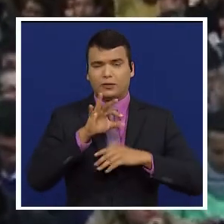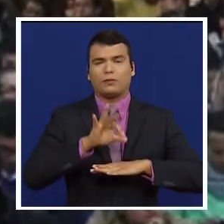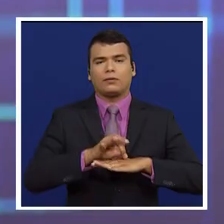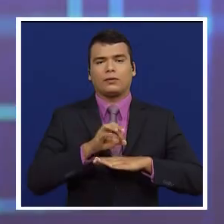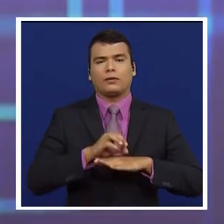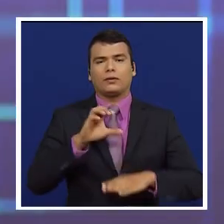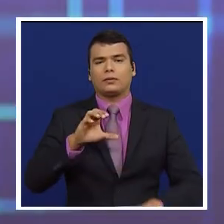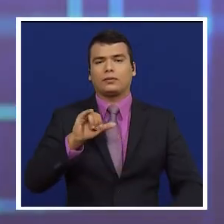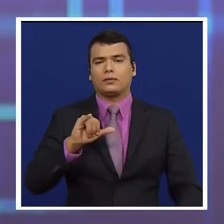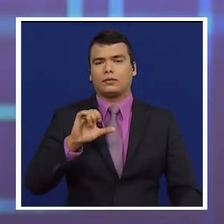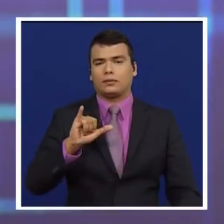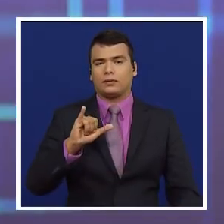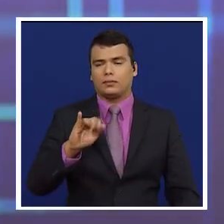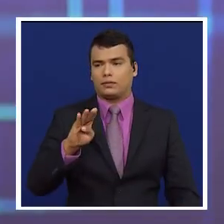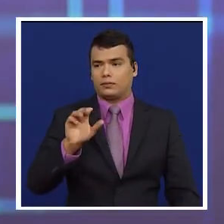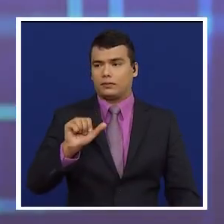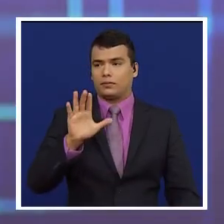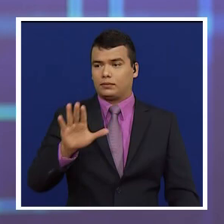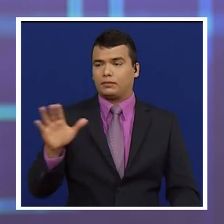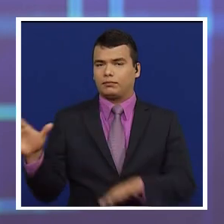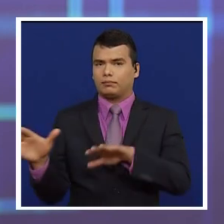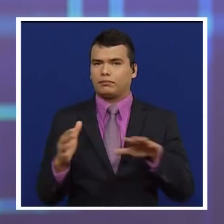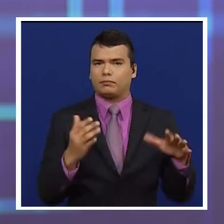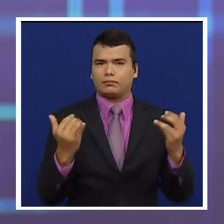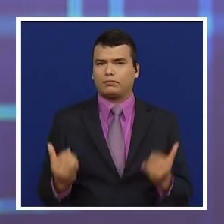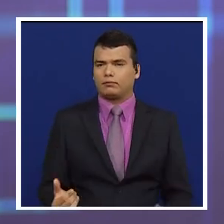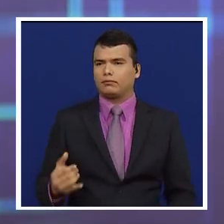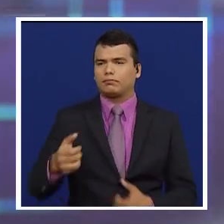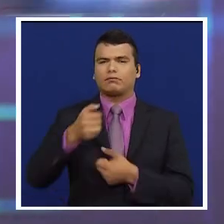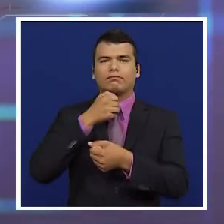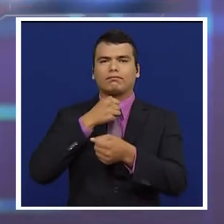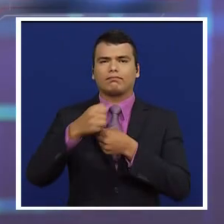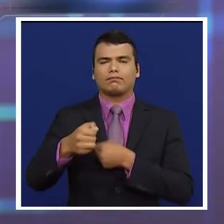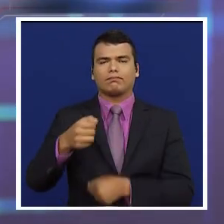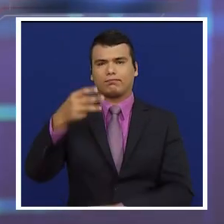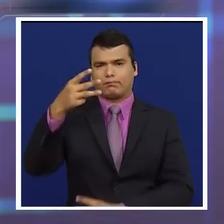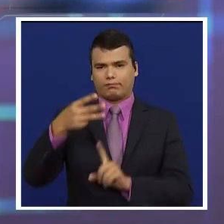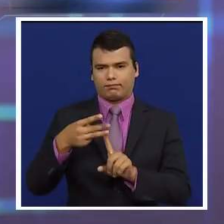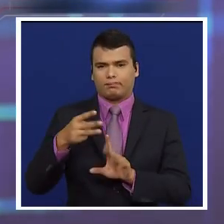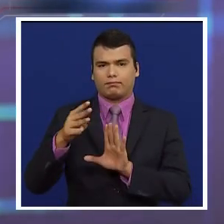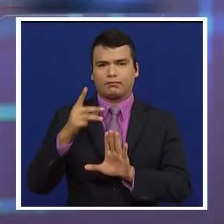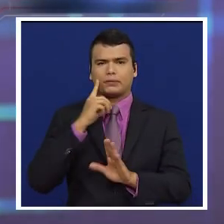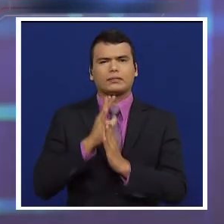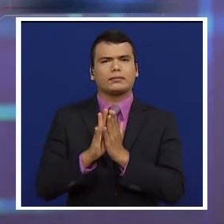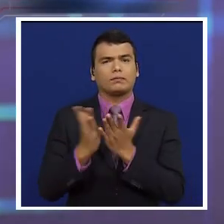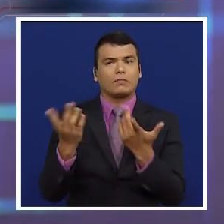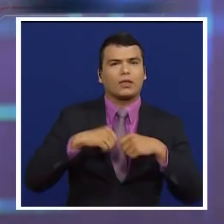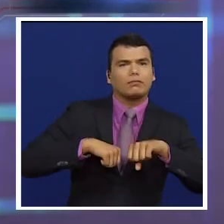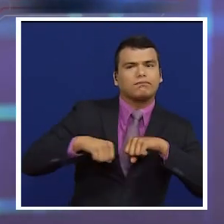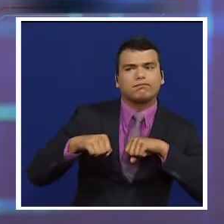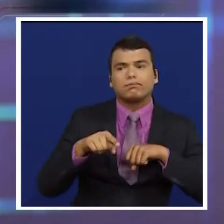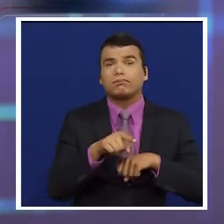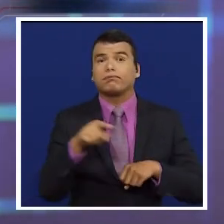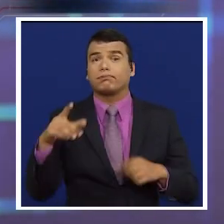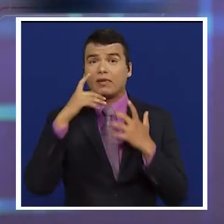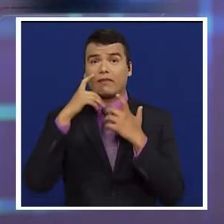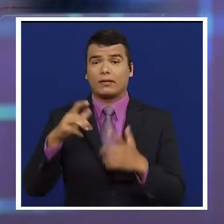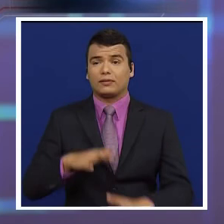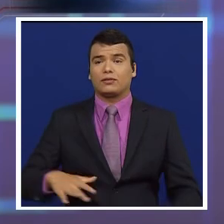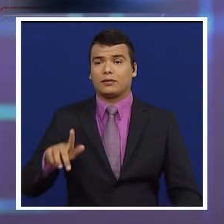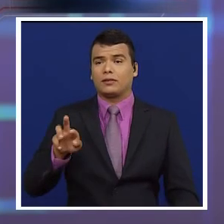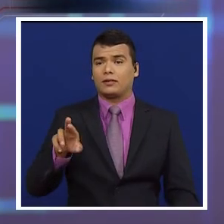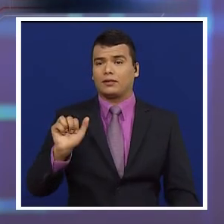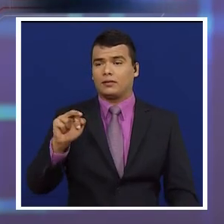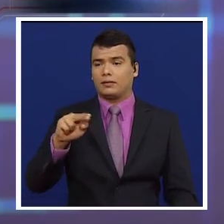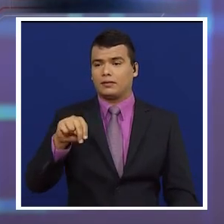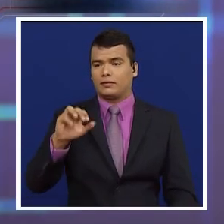Ceiba. Y hoy tenemos la tercera entrega de esta serie periodística que destaca los emprendimientos en las zonas francas del suroccidente